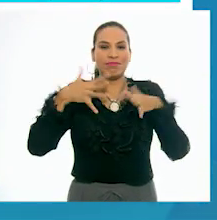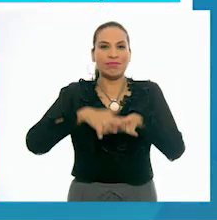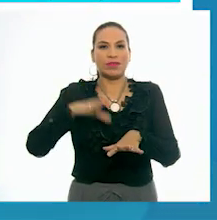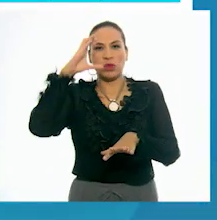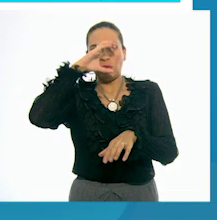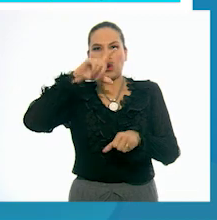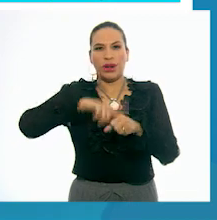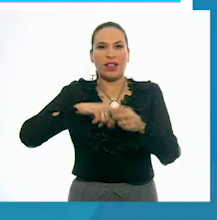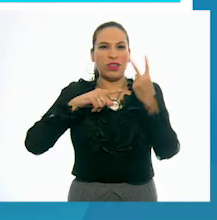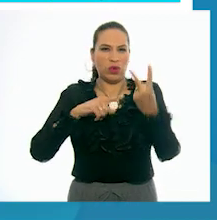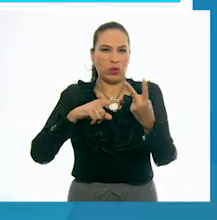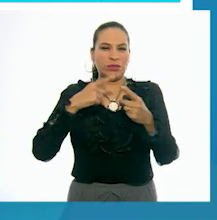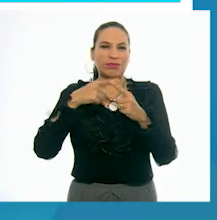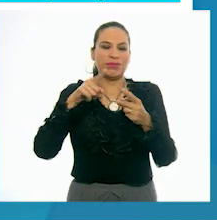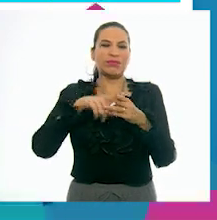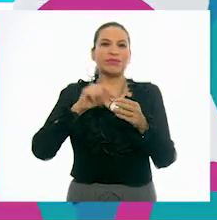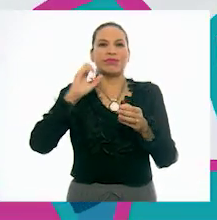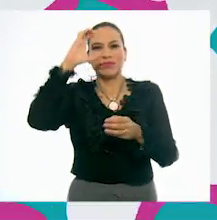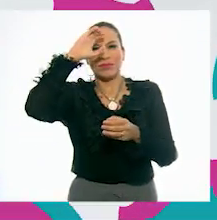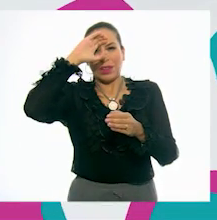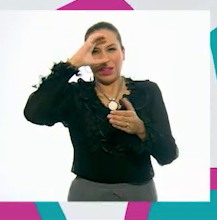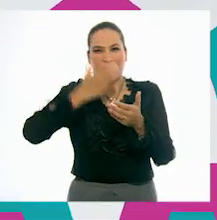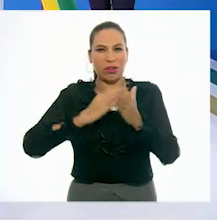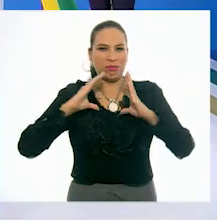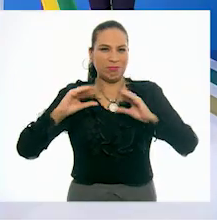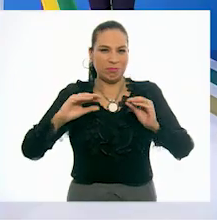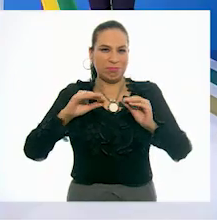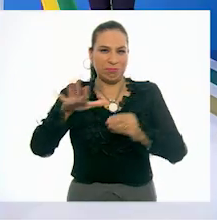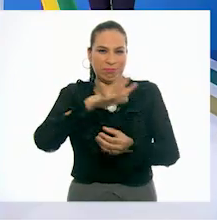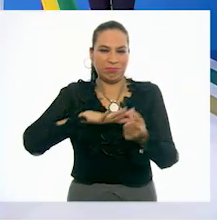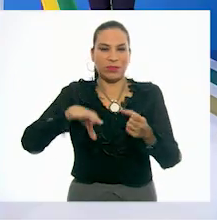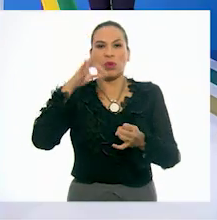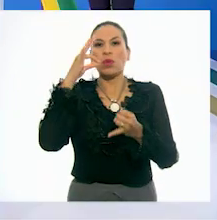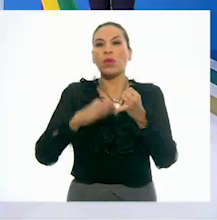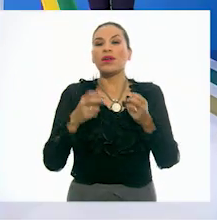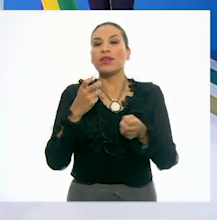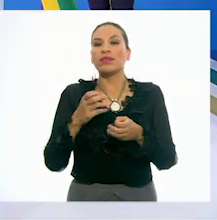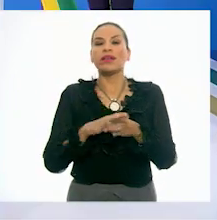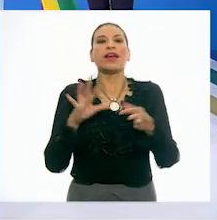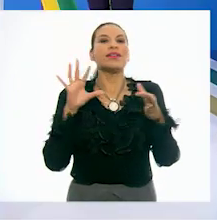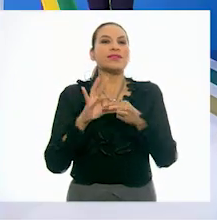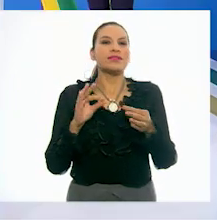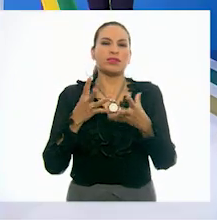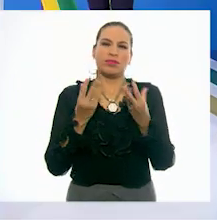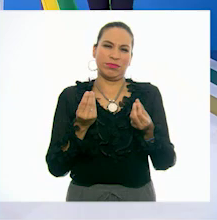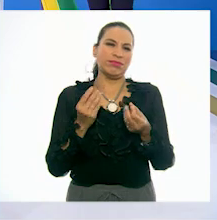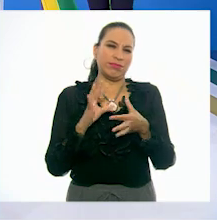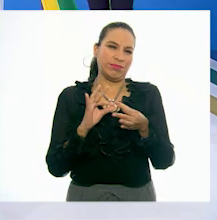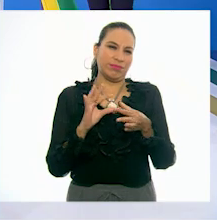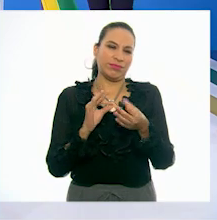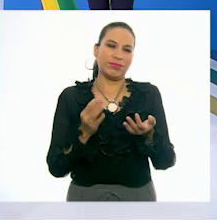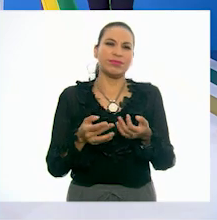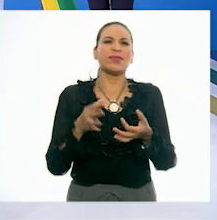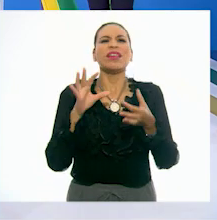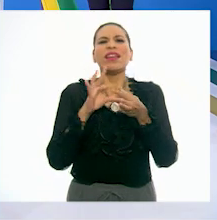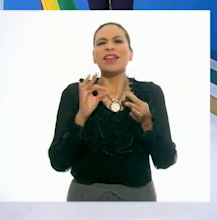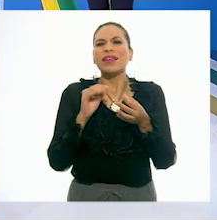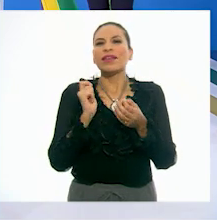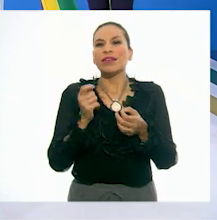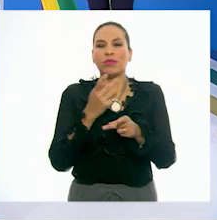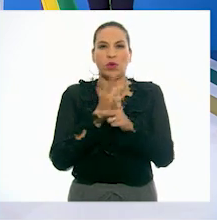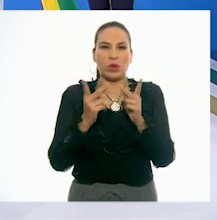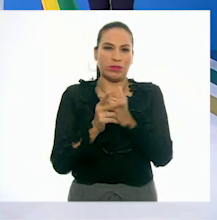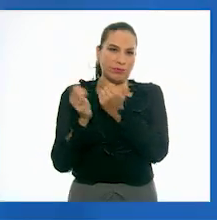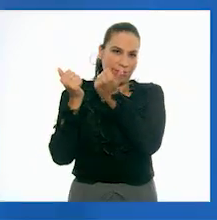cultural y la evangelización. Sí, justamente de este último punto hablamos mucho, maestra. Hablamos sobre